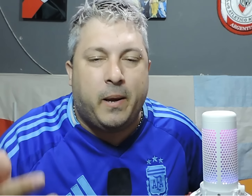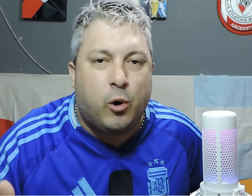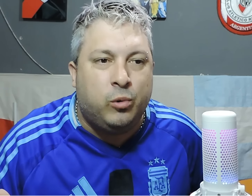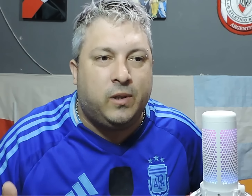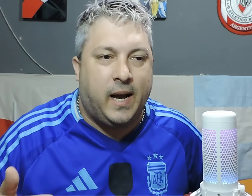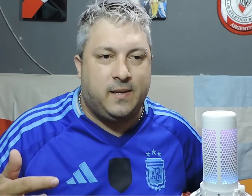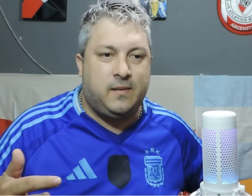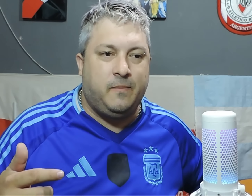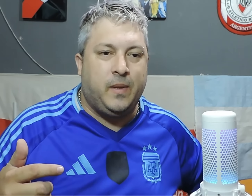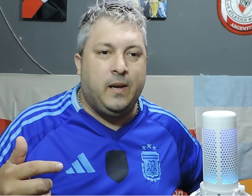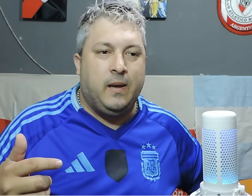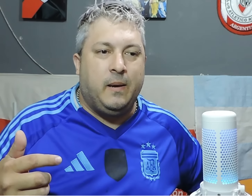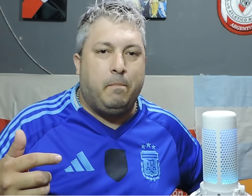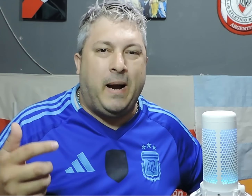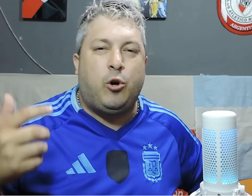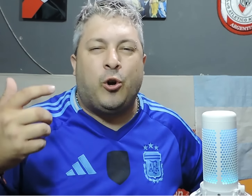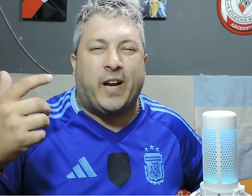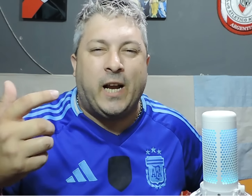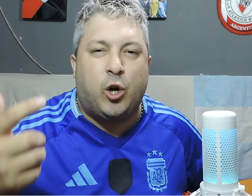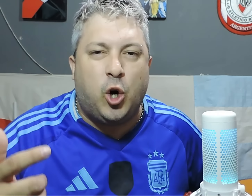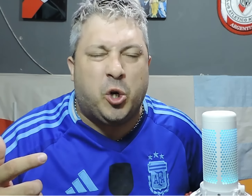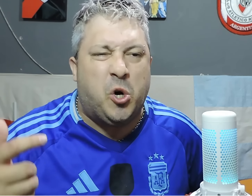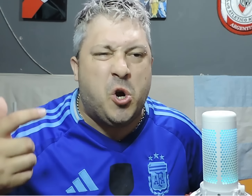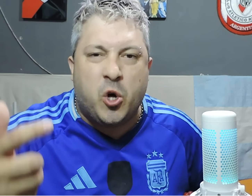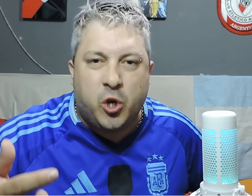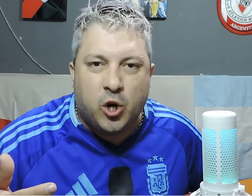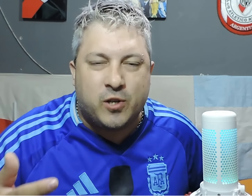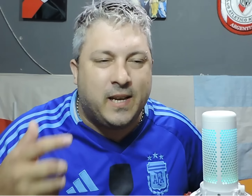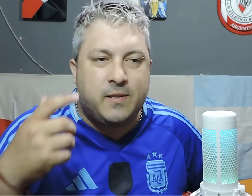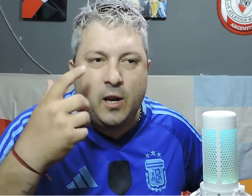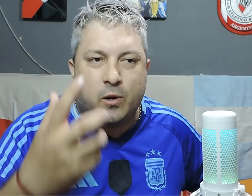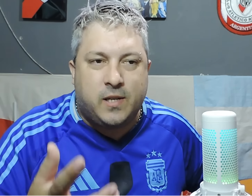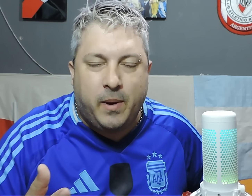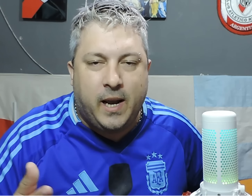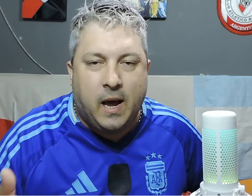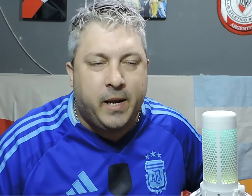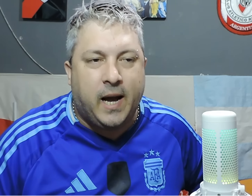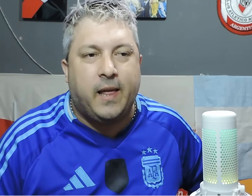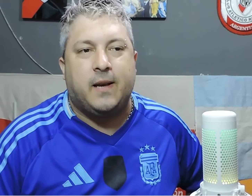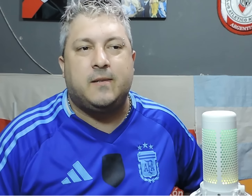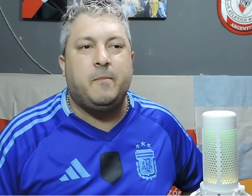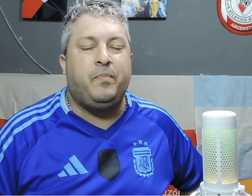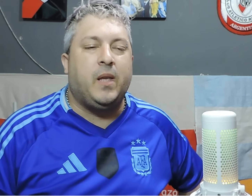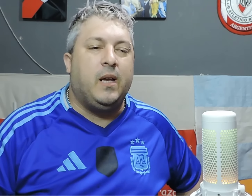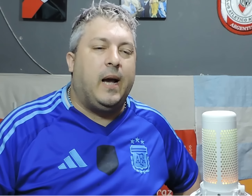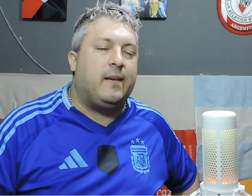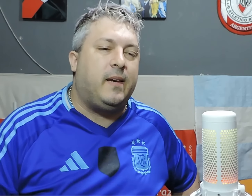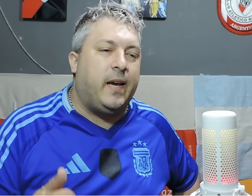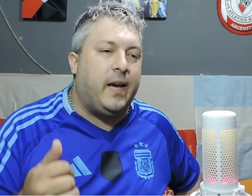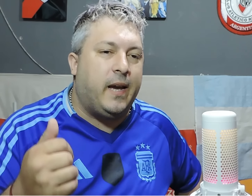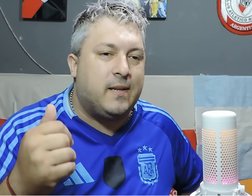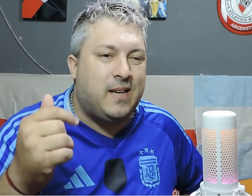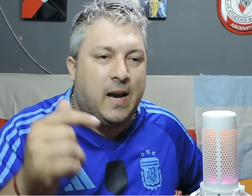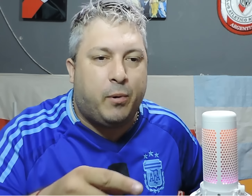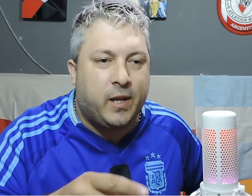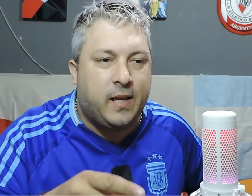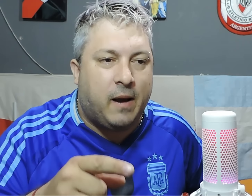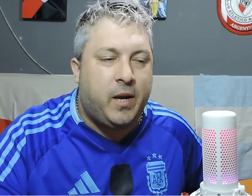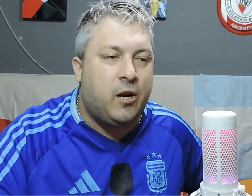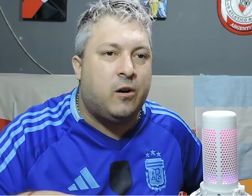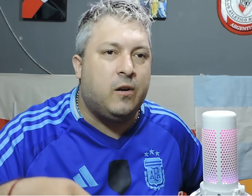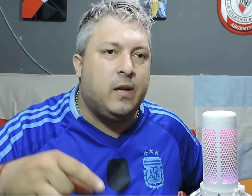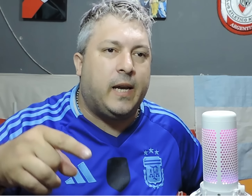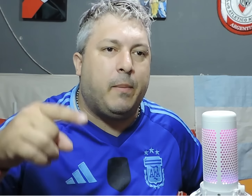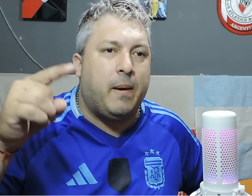más que preguntas, van con rencor, con odio. Se ve en las miradas. Así que sigan por